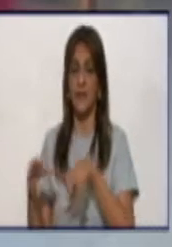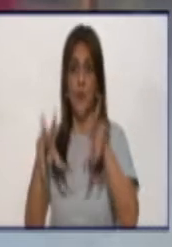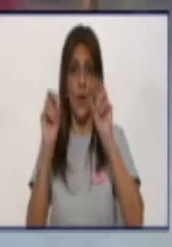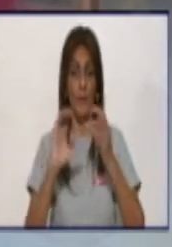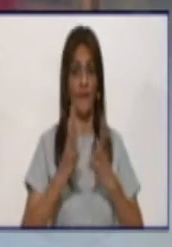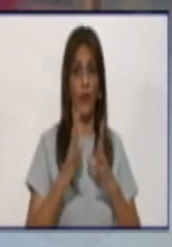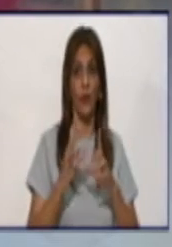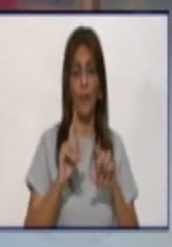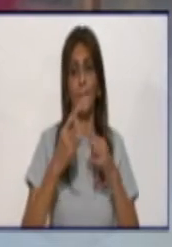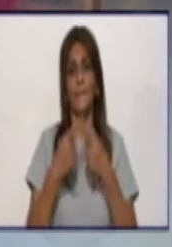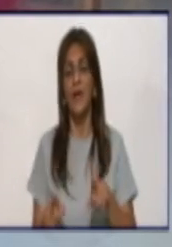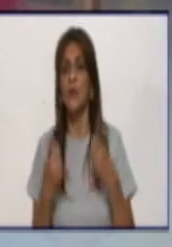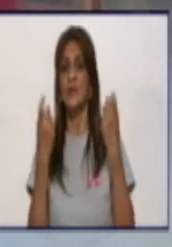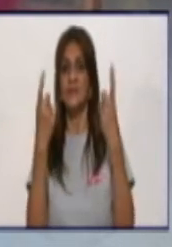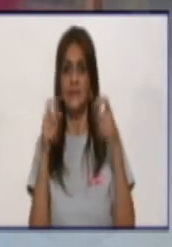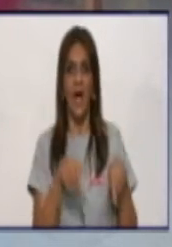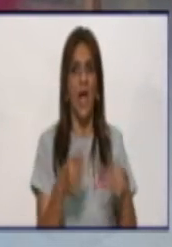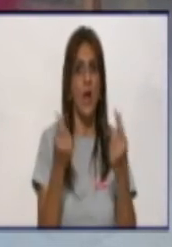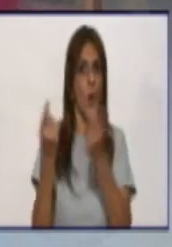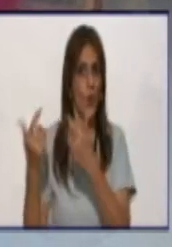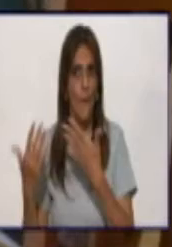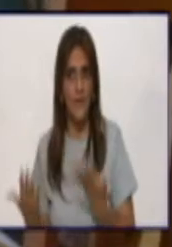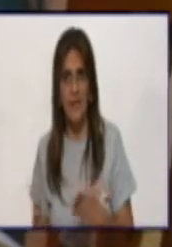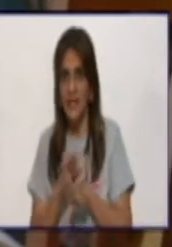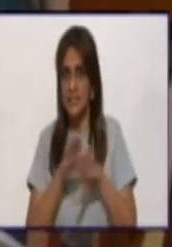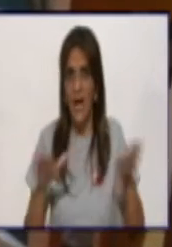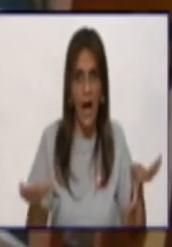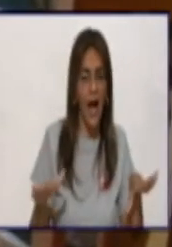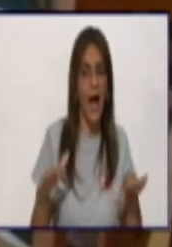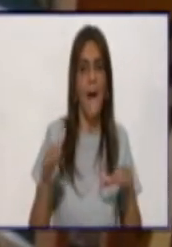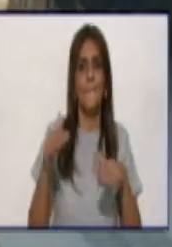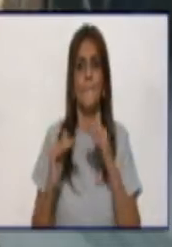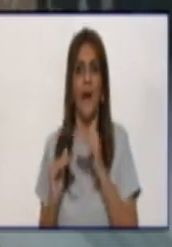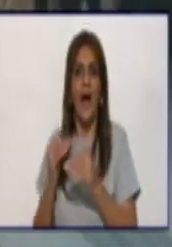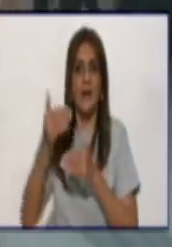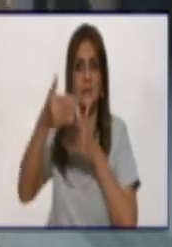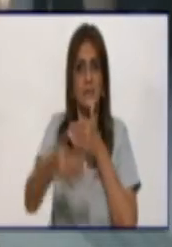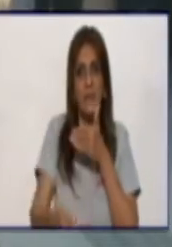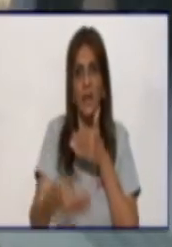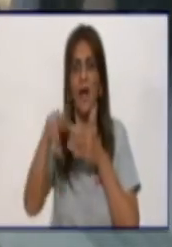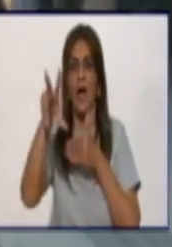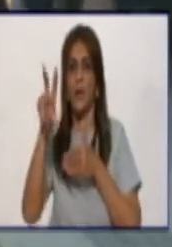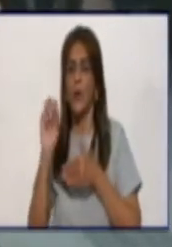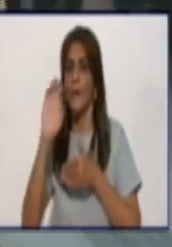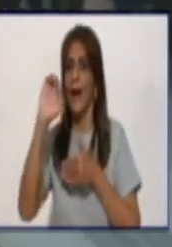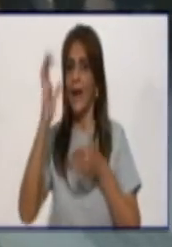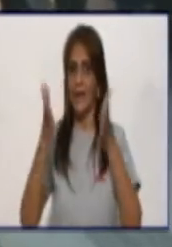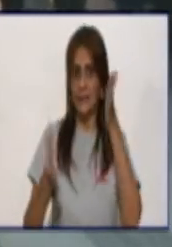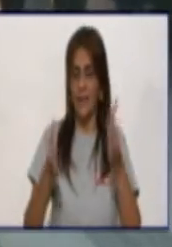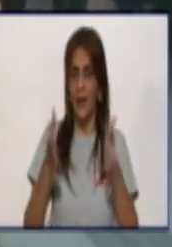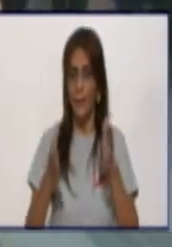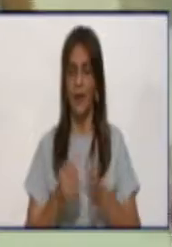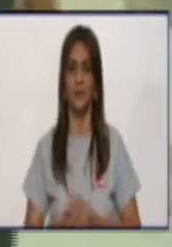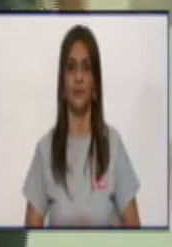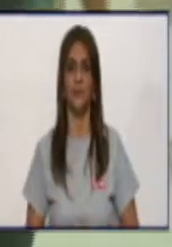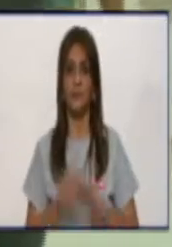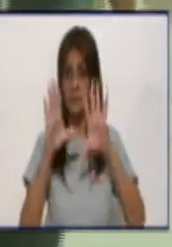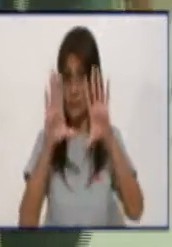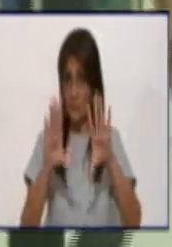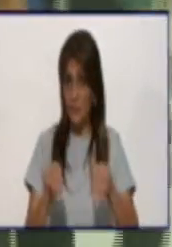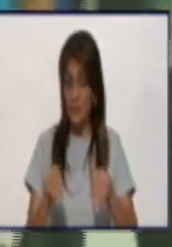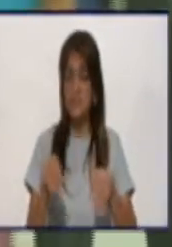pasando gradualmente a una etapa de aparente y se dice aparente normalidad porque como bien ha dejado claro